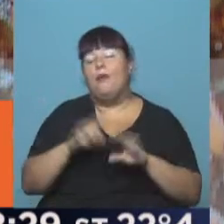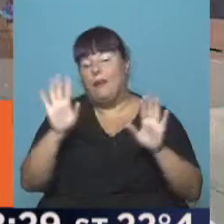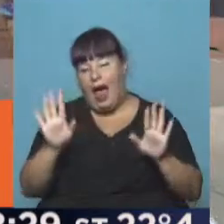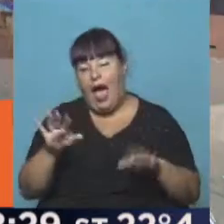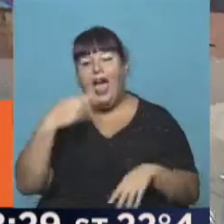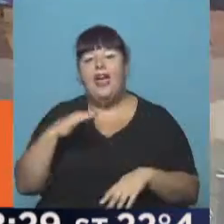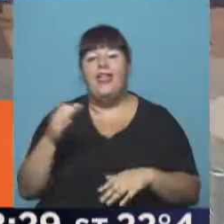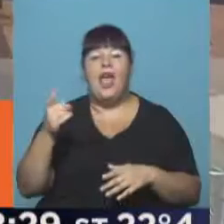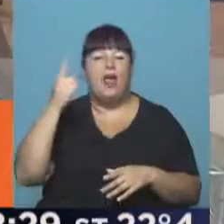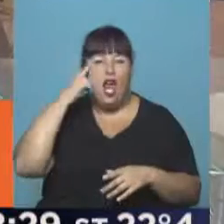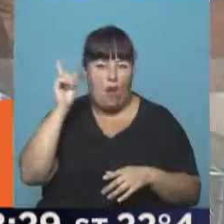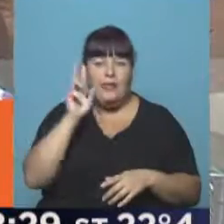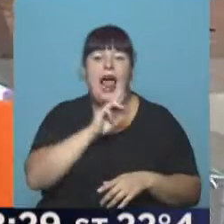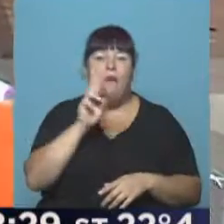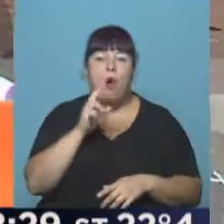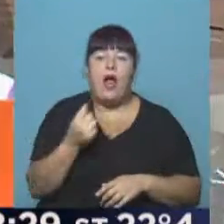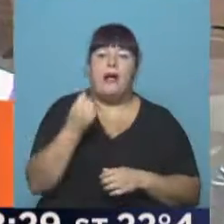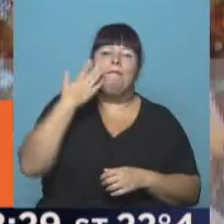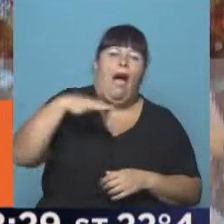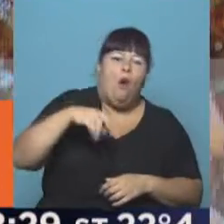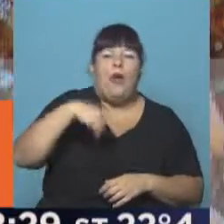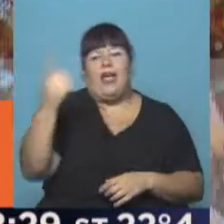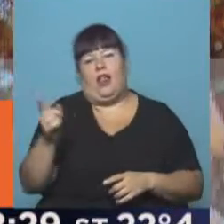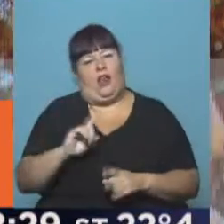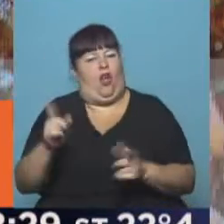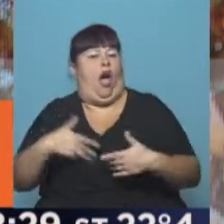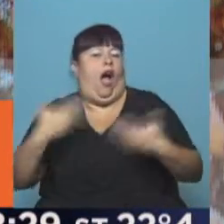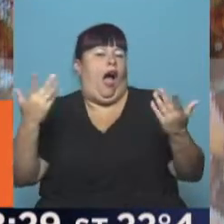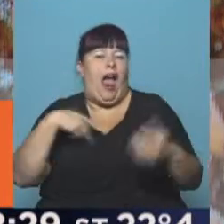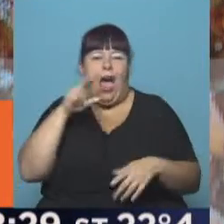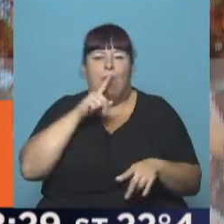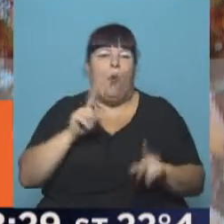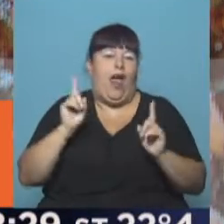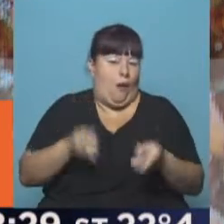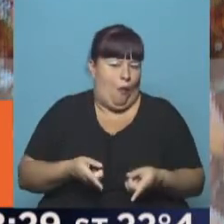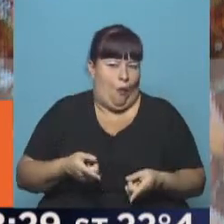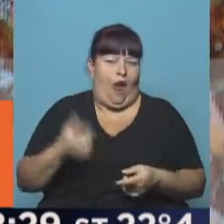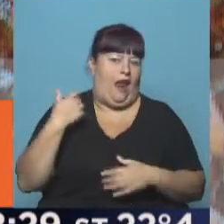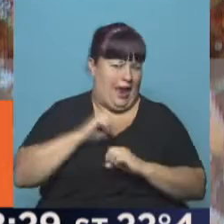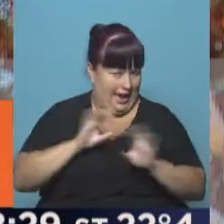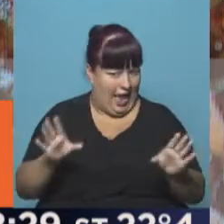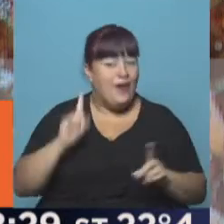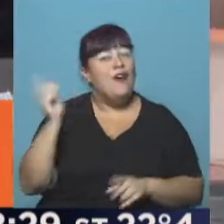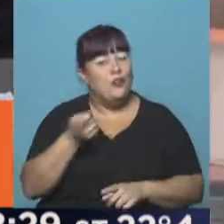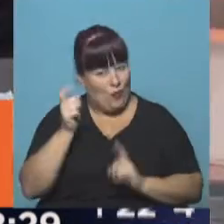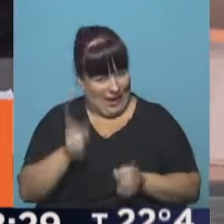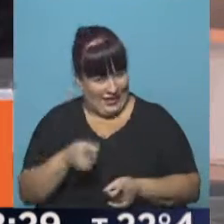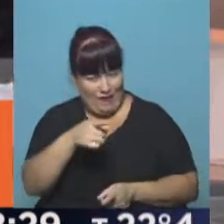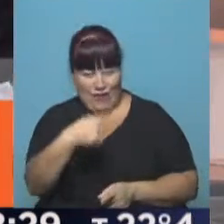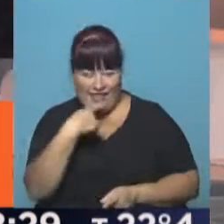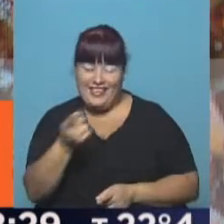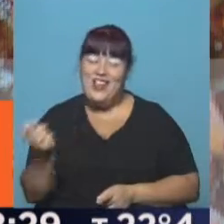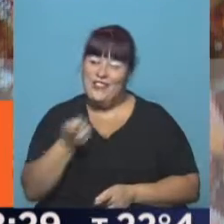hay que sacar la idea de que las mujeres somos más buenas. ¡Qué esperanza! Somos igualmente tremendas. sobre todo las suegras, ¿eh? Ustedes Las no-